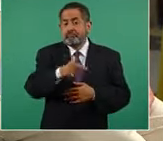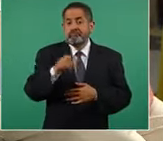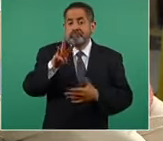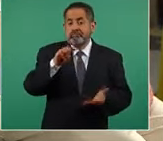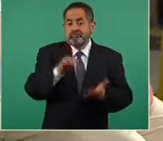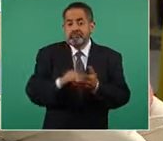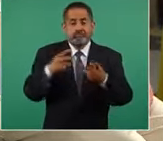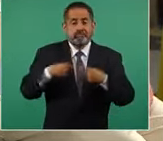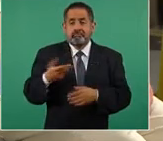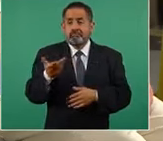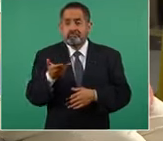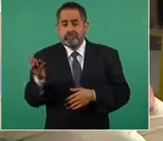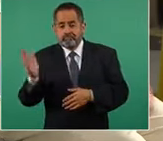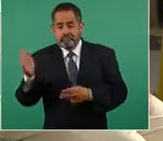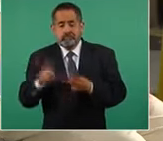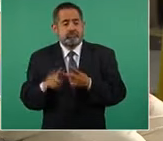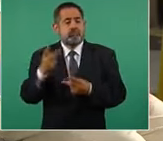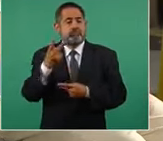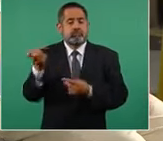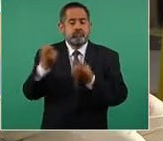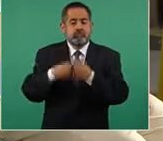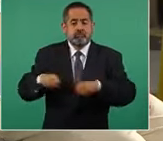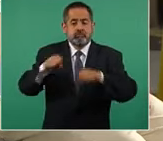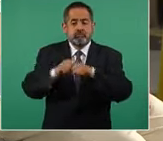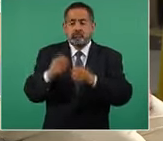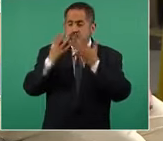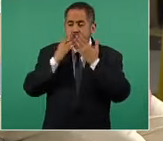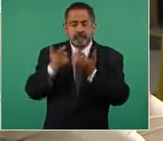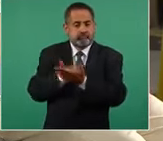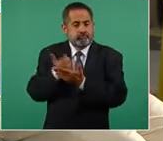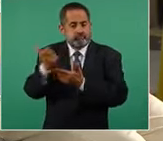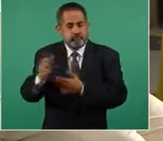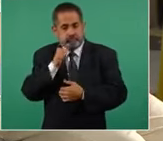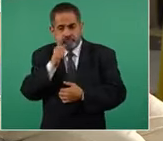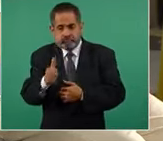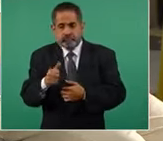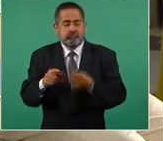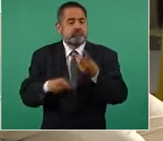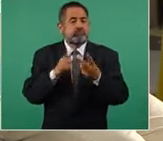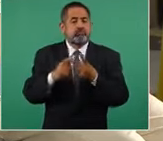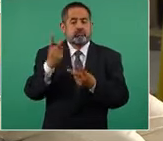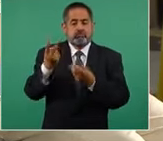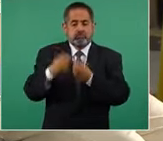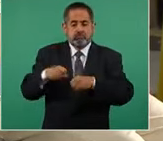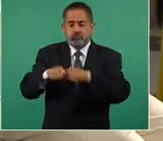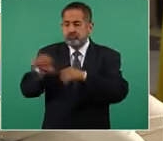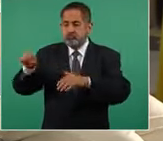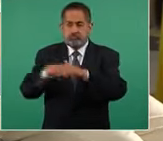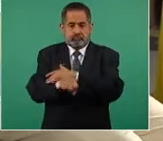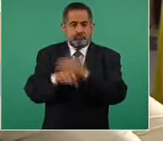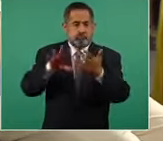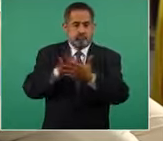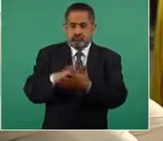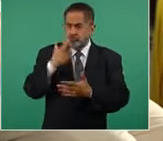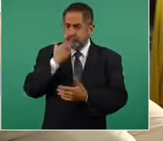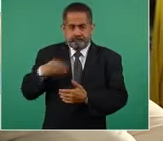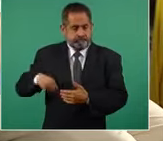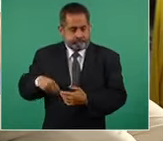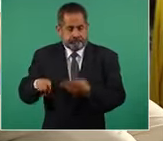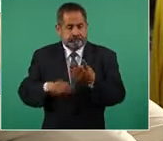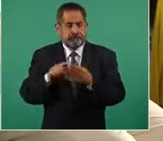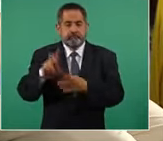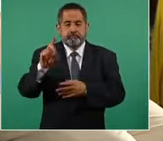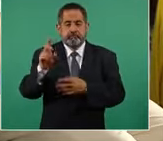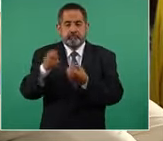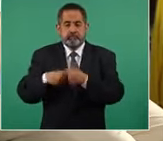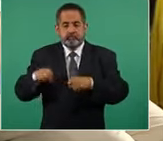desempleados, de los 200 socios que no tienen sueldo, de los dos socios presos sin razón, de 30